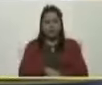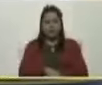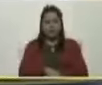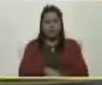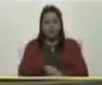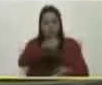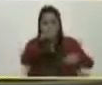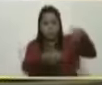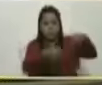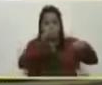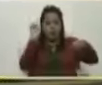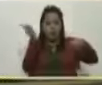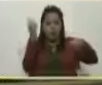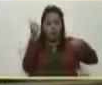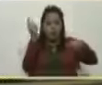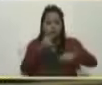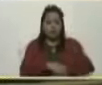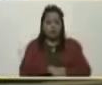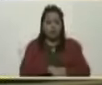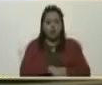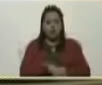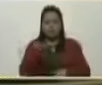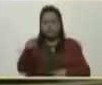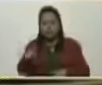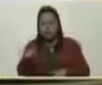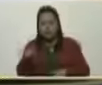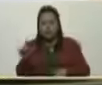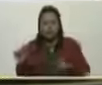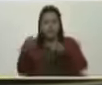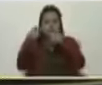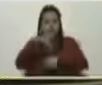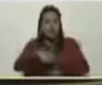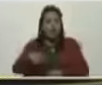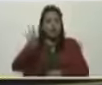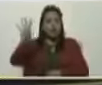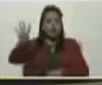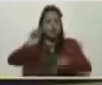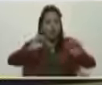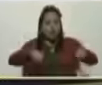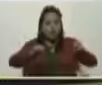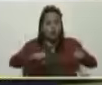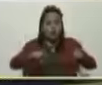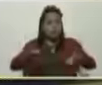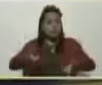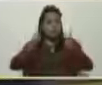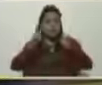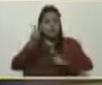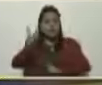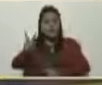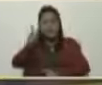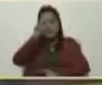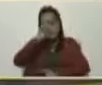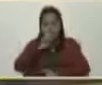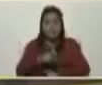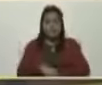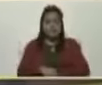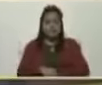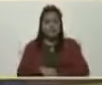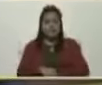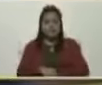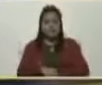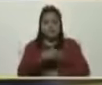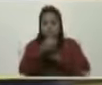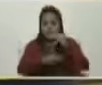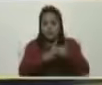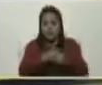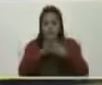ambulancia, contamos con una unidad de rescate, tenemos 4 motos. Y eso ha permitido en 2 años de creado la red